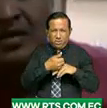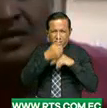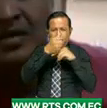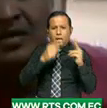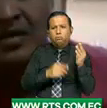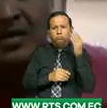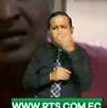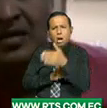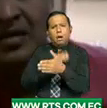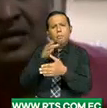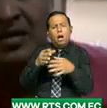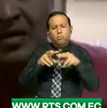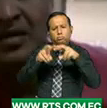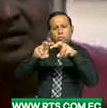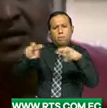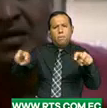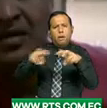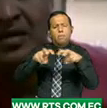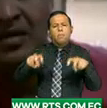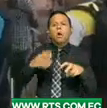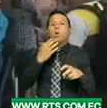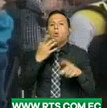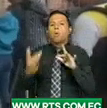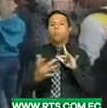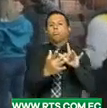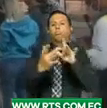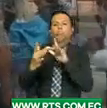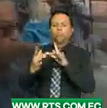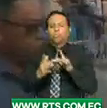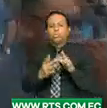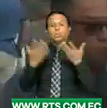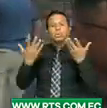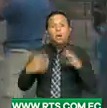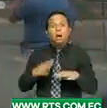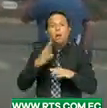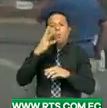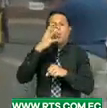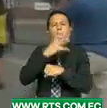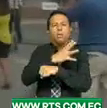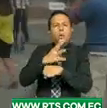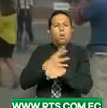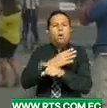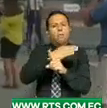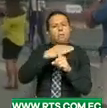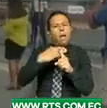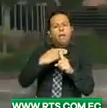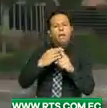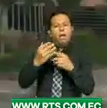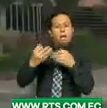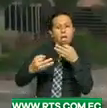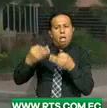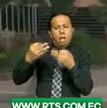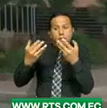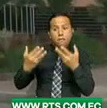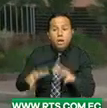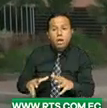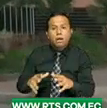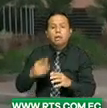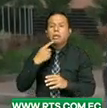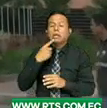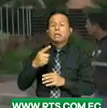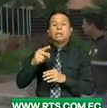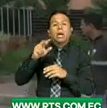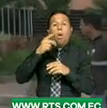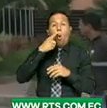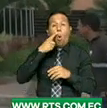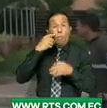políticos estuvieron en la sala vía telemática. Luego de 4 horas con 30 minutos que duró la audiencia, se conoció que los 3 jueces de la